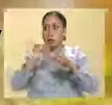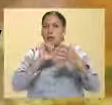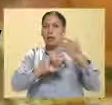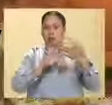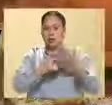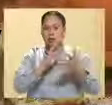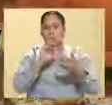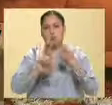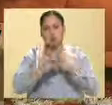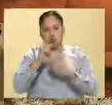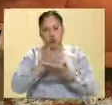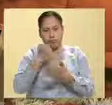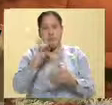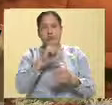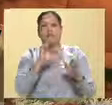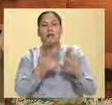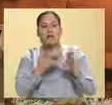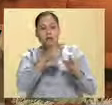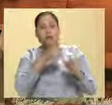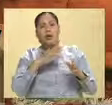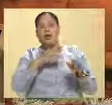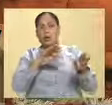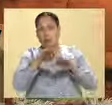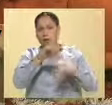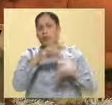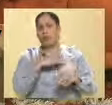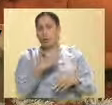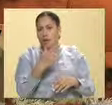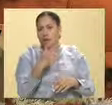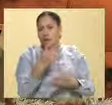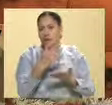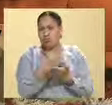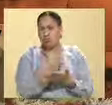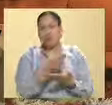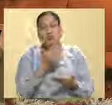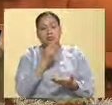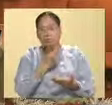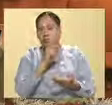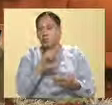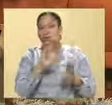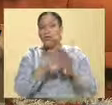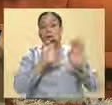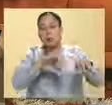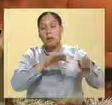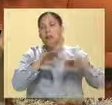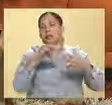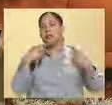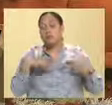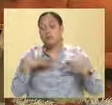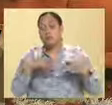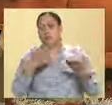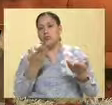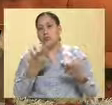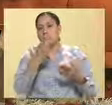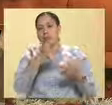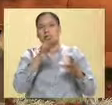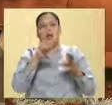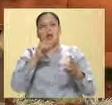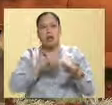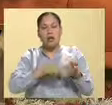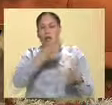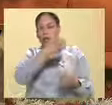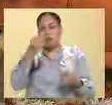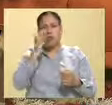ahí, porque la oferta y la demanda están presentes. Hay oferta en la medida en que hay una demanda, entonces esto tiene que ser